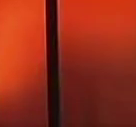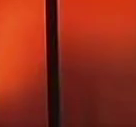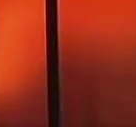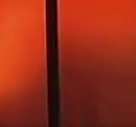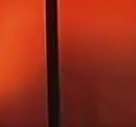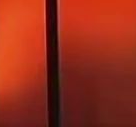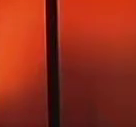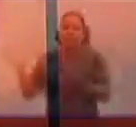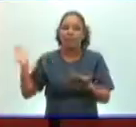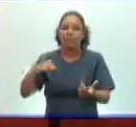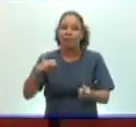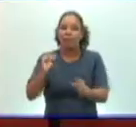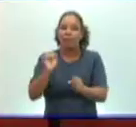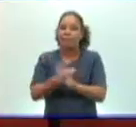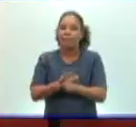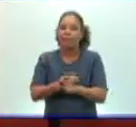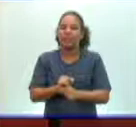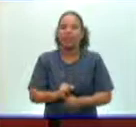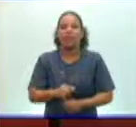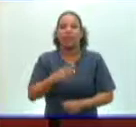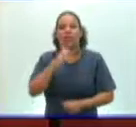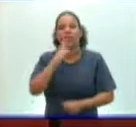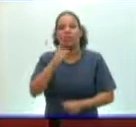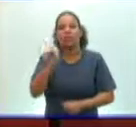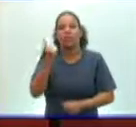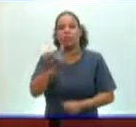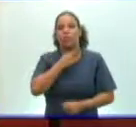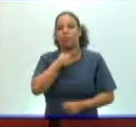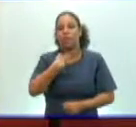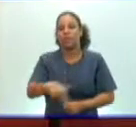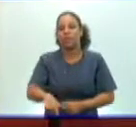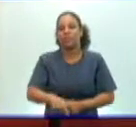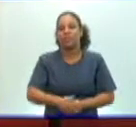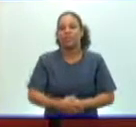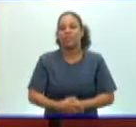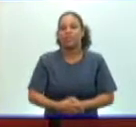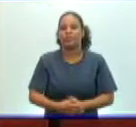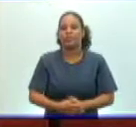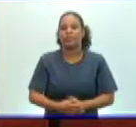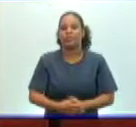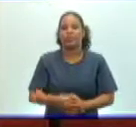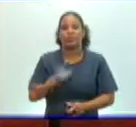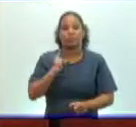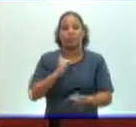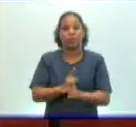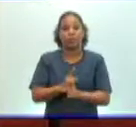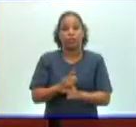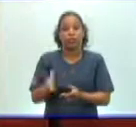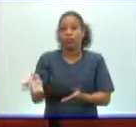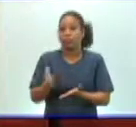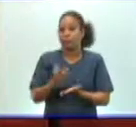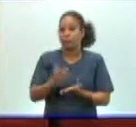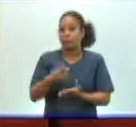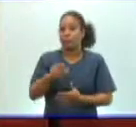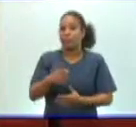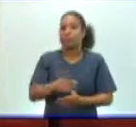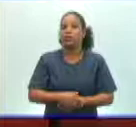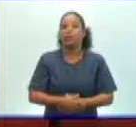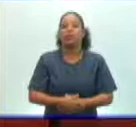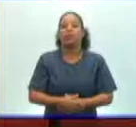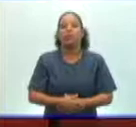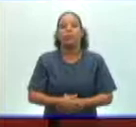Vamos a comenzar a resolver un primer ejercicio que aparece en tu libro de texto para fijar